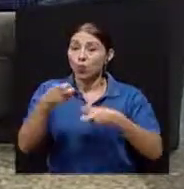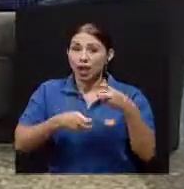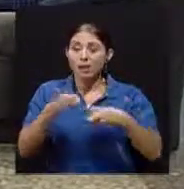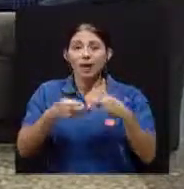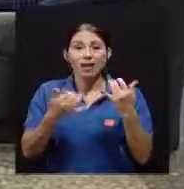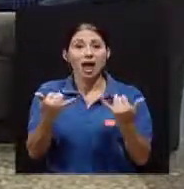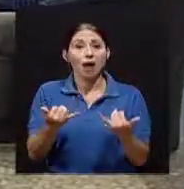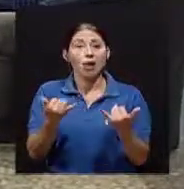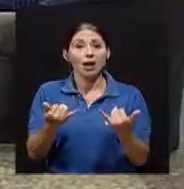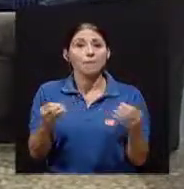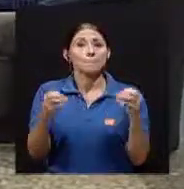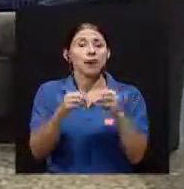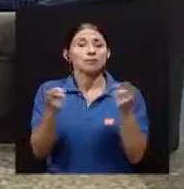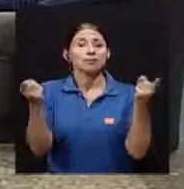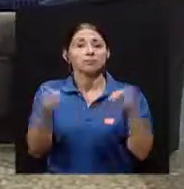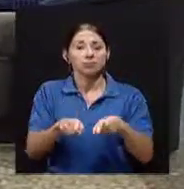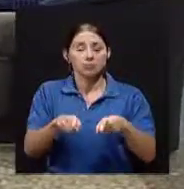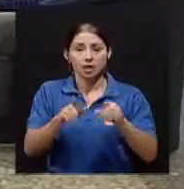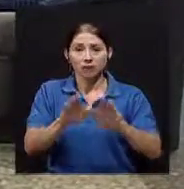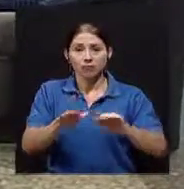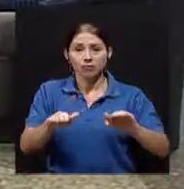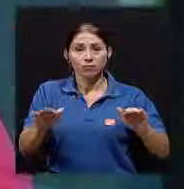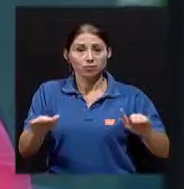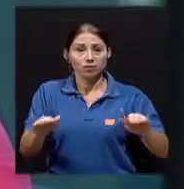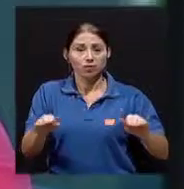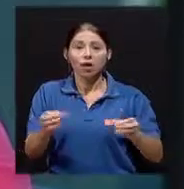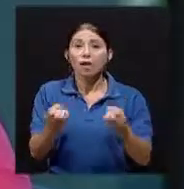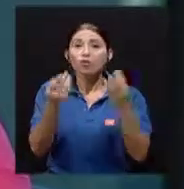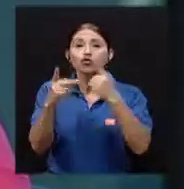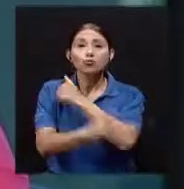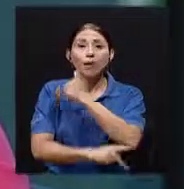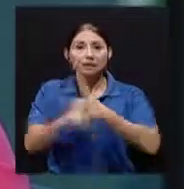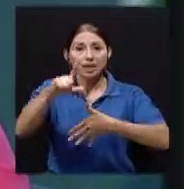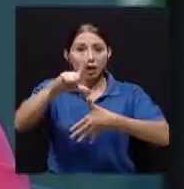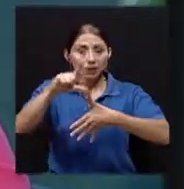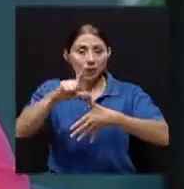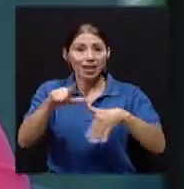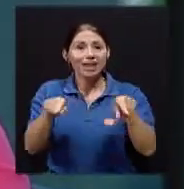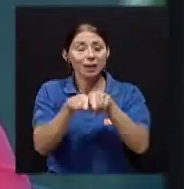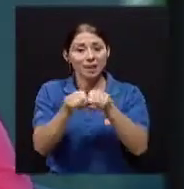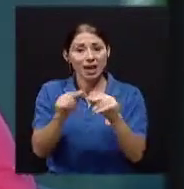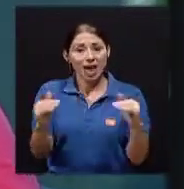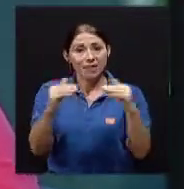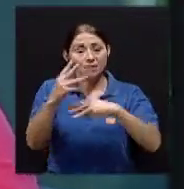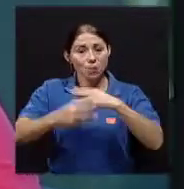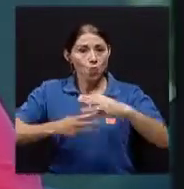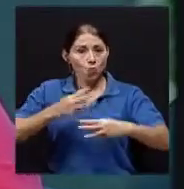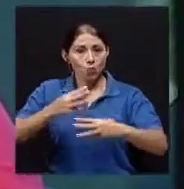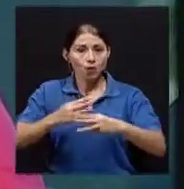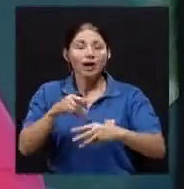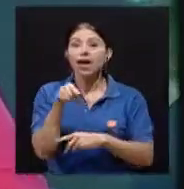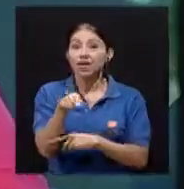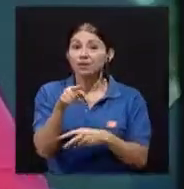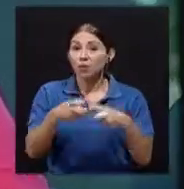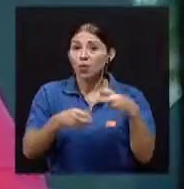un problema que se está acentuando en la población infantil en Costa Rica y en muchos países de Latinoamérica y del mundo, ¿verdad? Porque es un problema que estamos